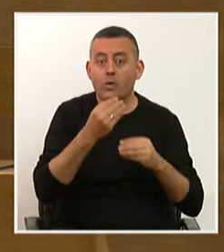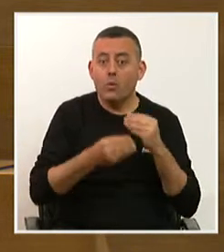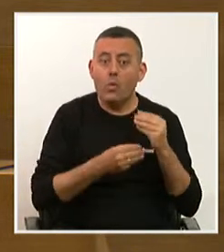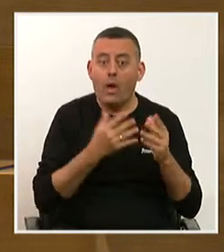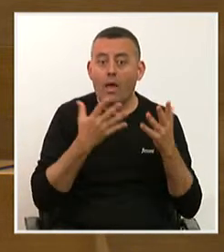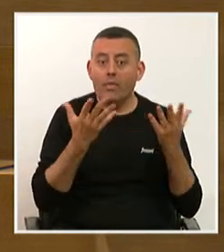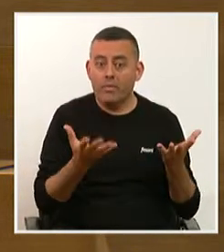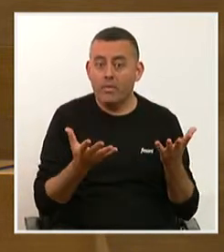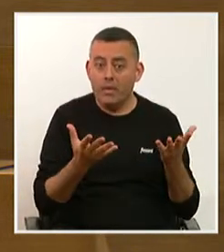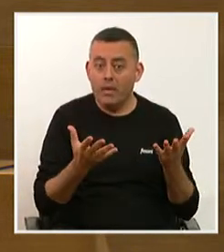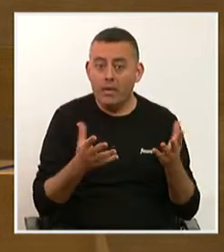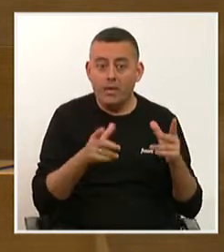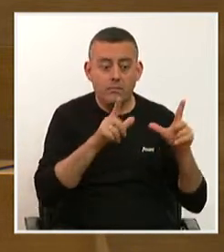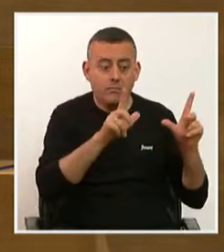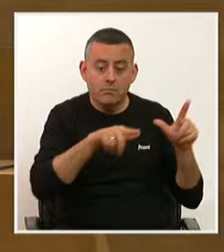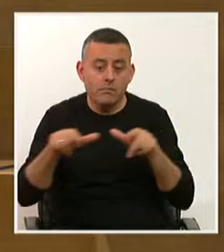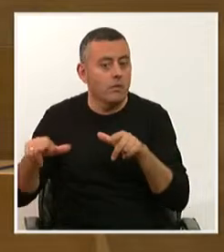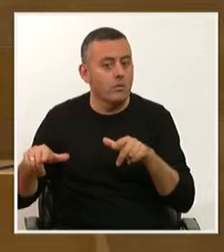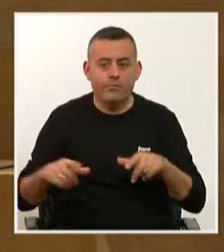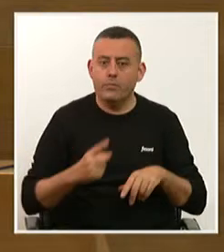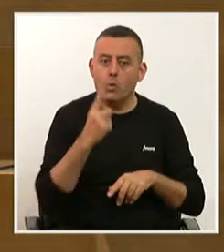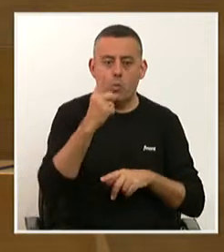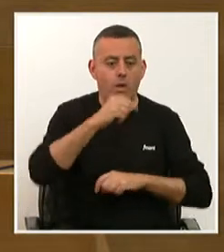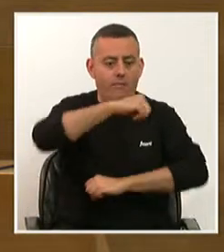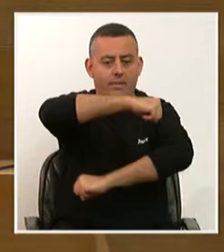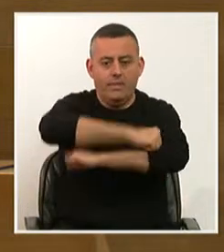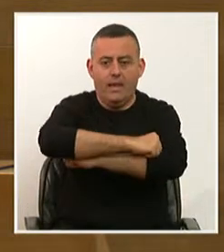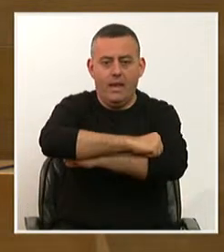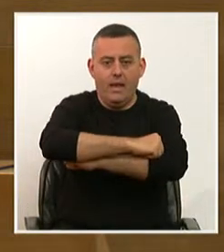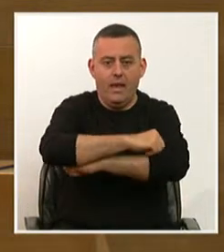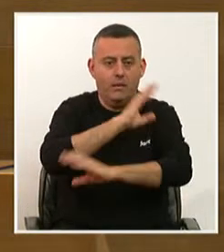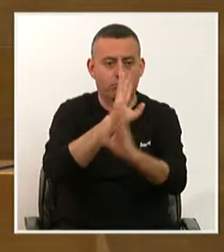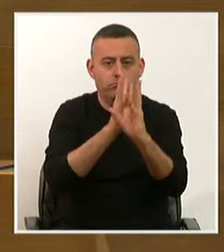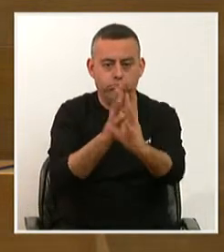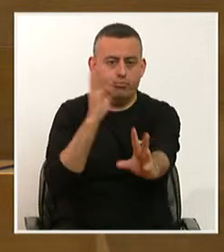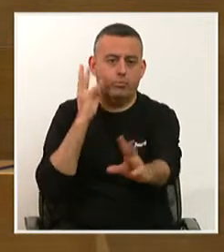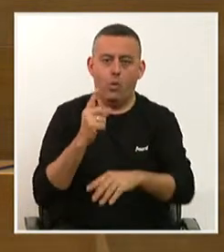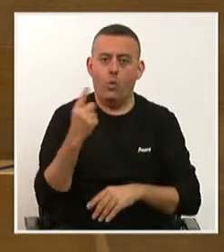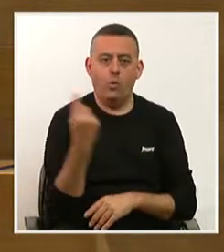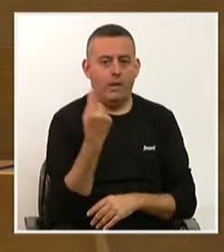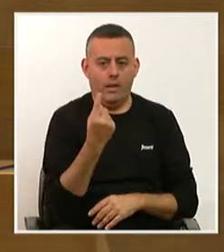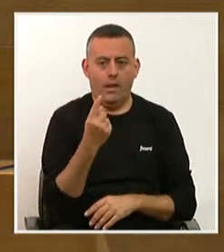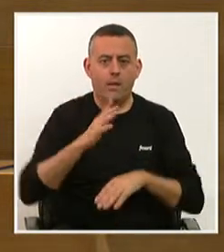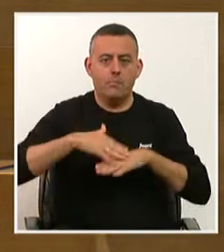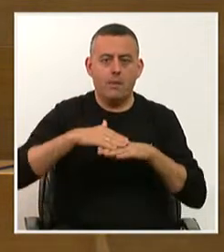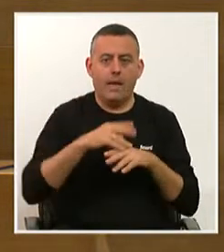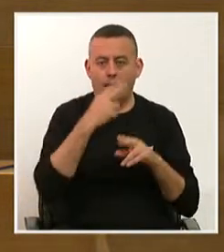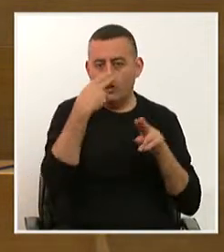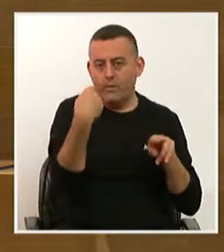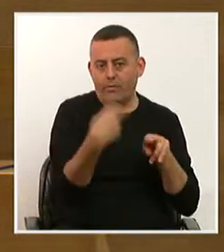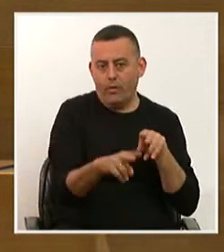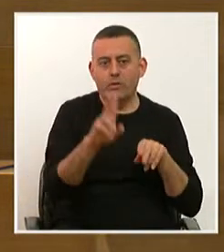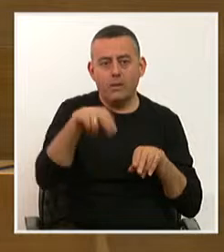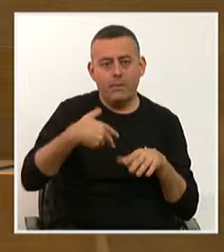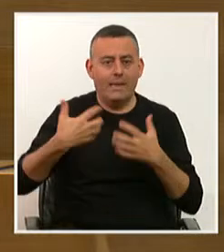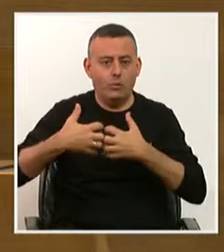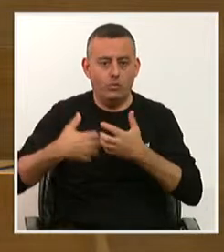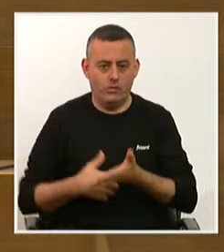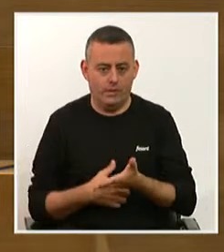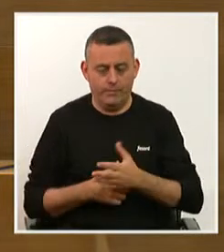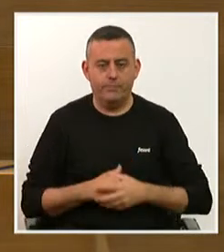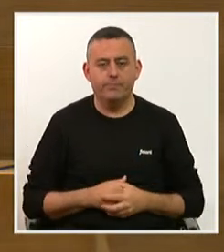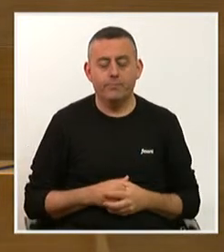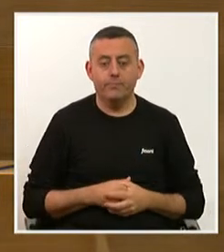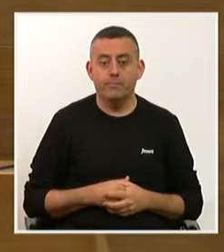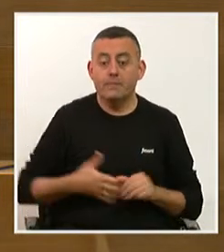una ventanilla única en innovación y en industria cuando nosotros Sí desde el primer momento estamos